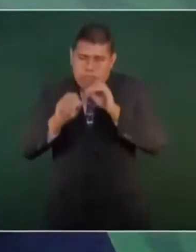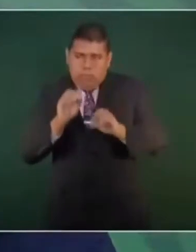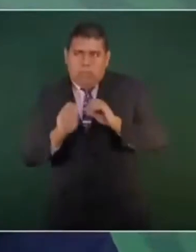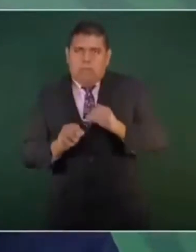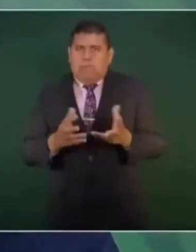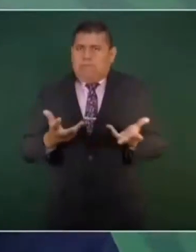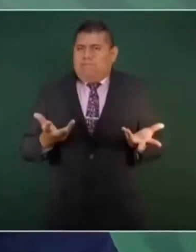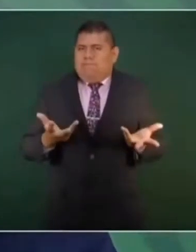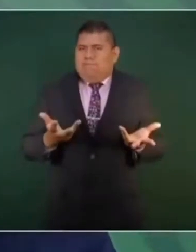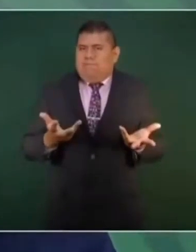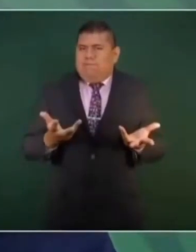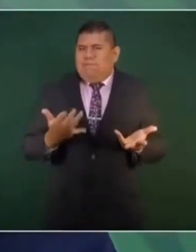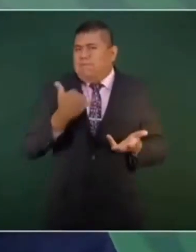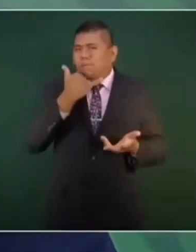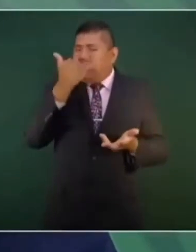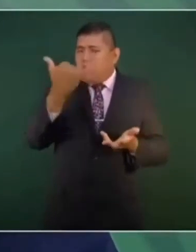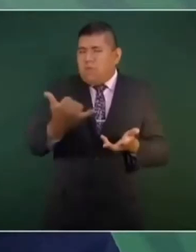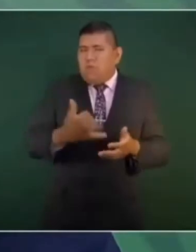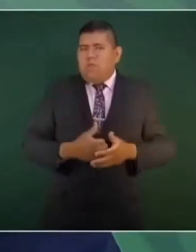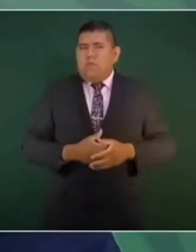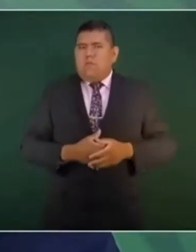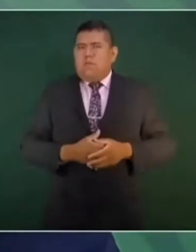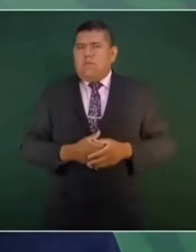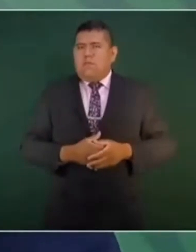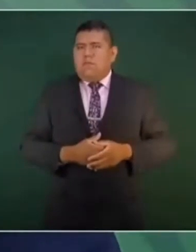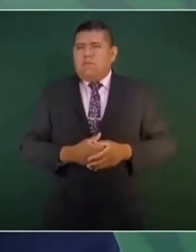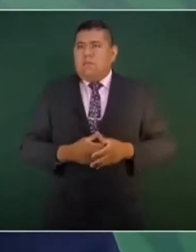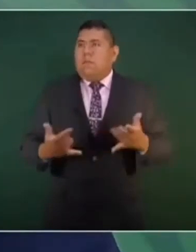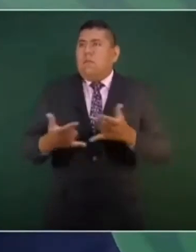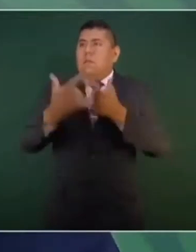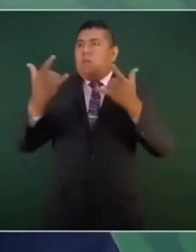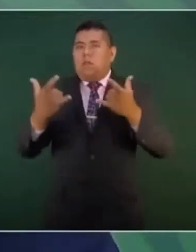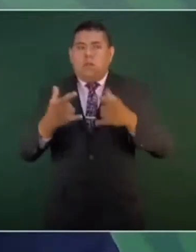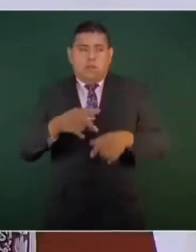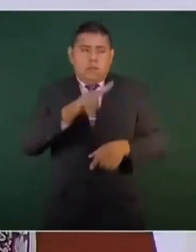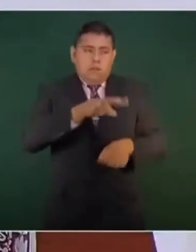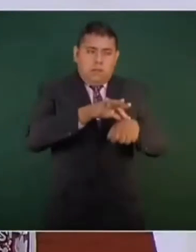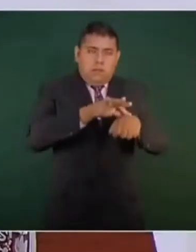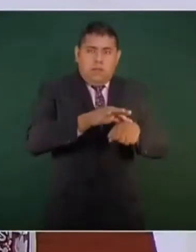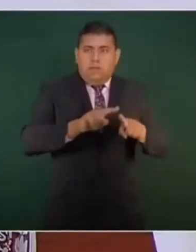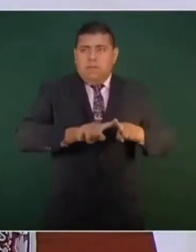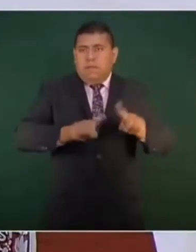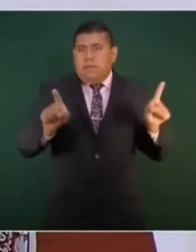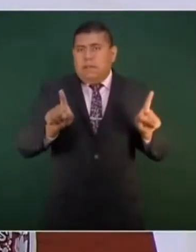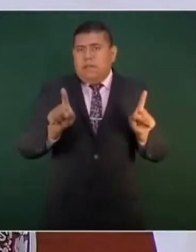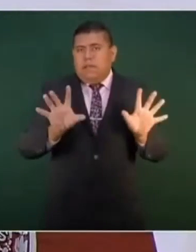situación que no tenía que ver con lo que sucedió